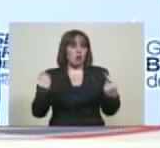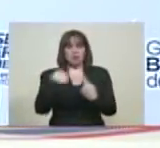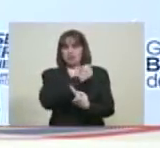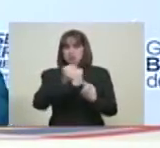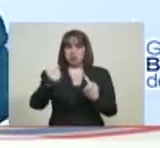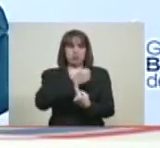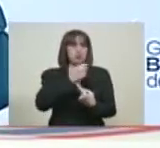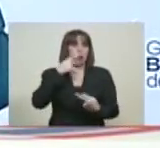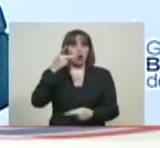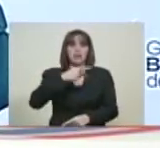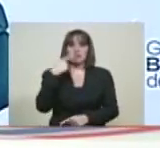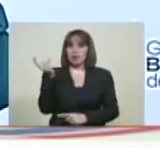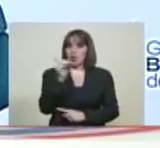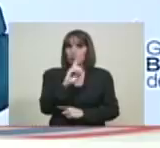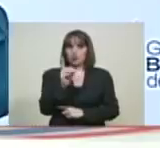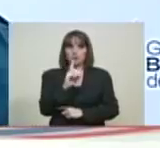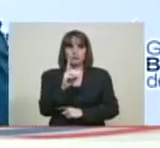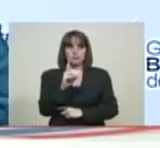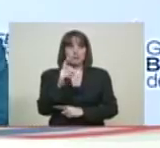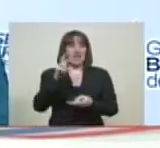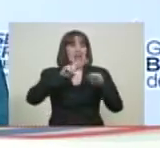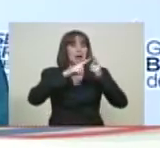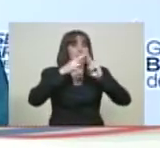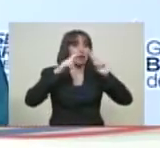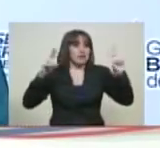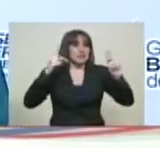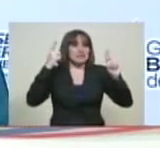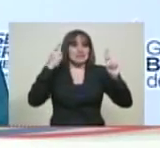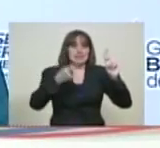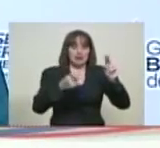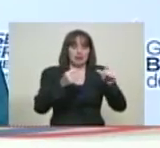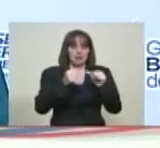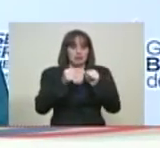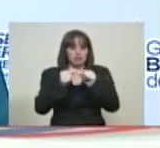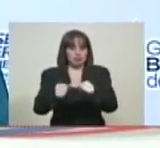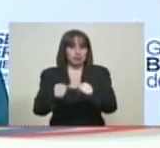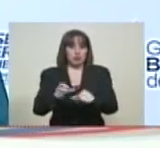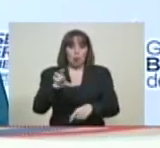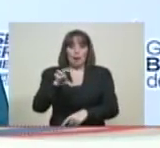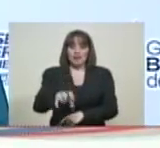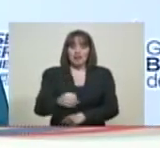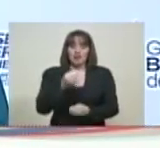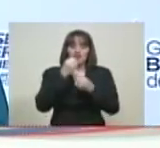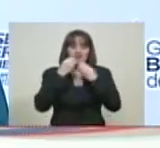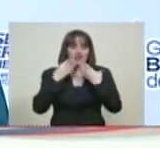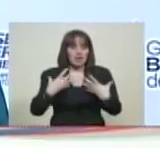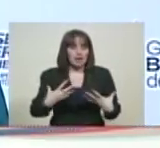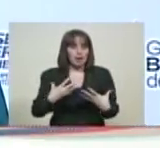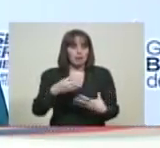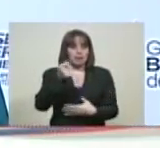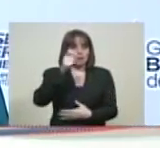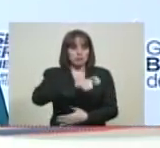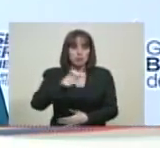filósofos la paz como el establecimiento de un estado de bienestar